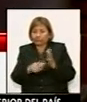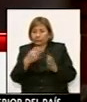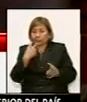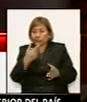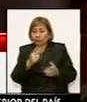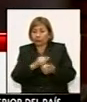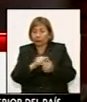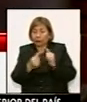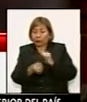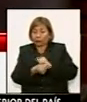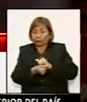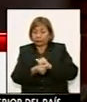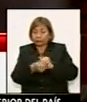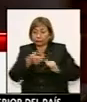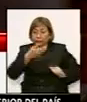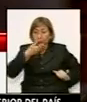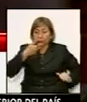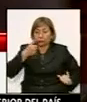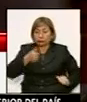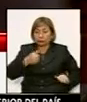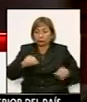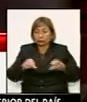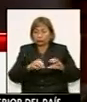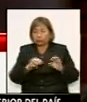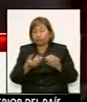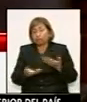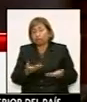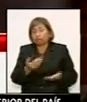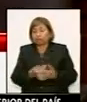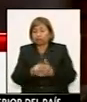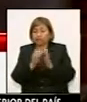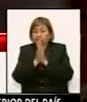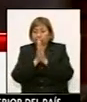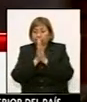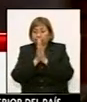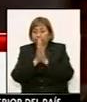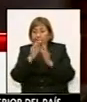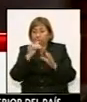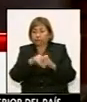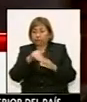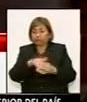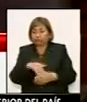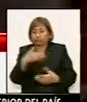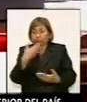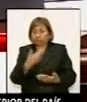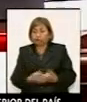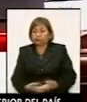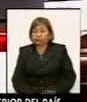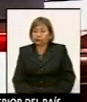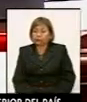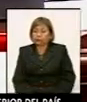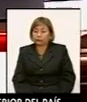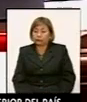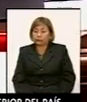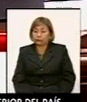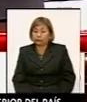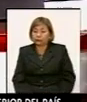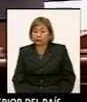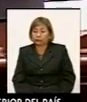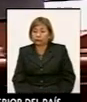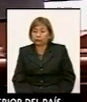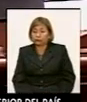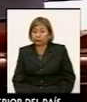cambios formales para una mejor redacción. Por lo tanto, solicito ir al voto. Muchas gracias. Muchas gracias, señor